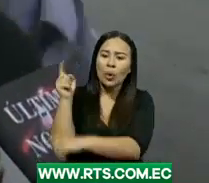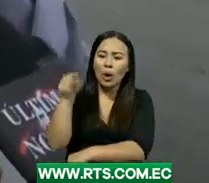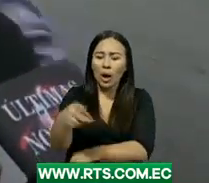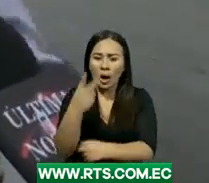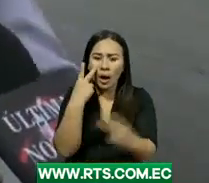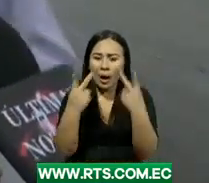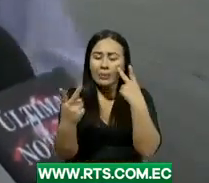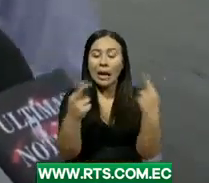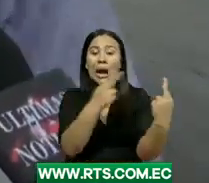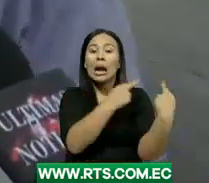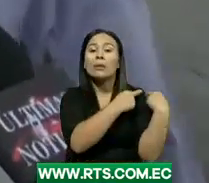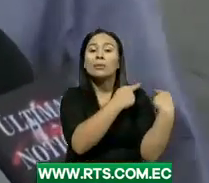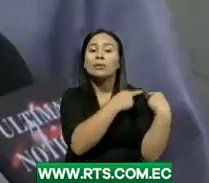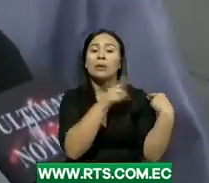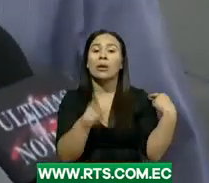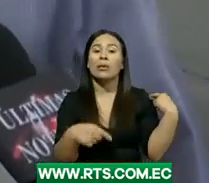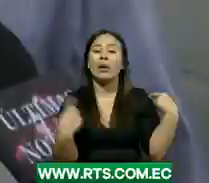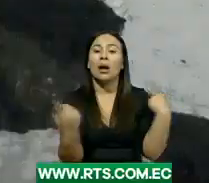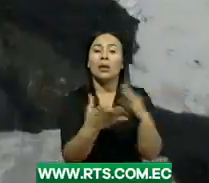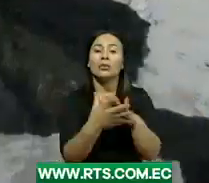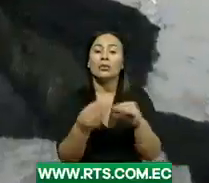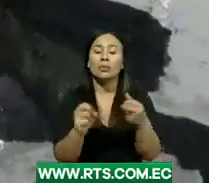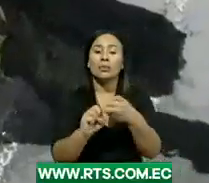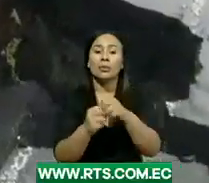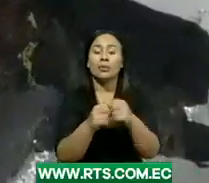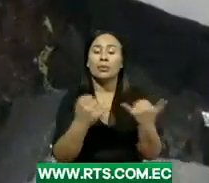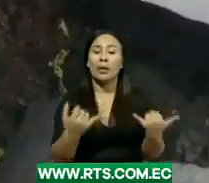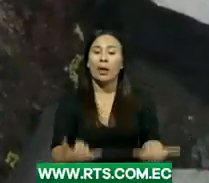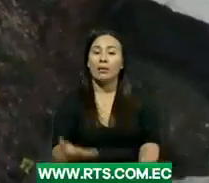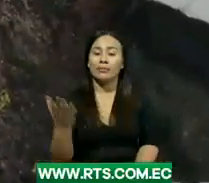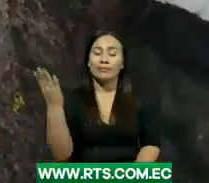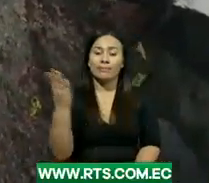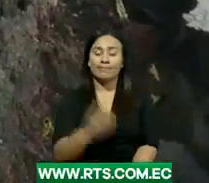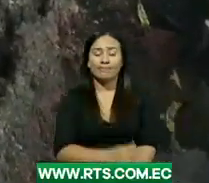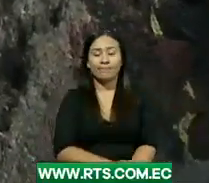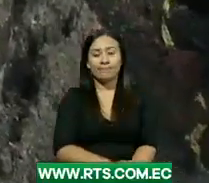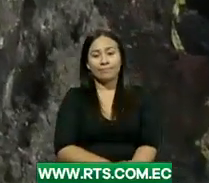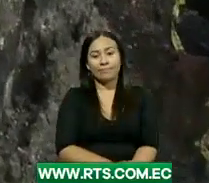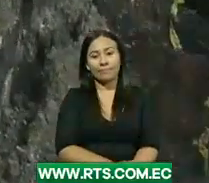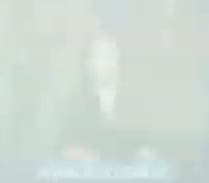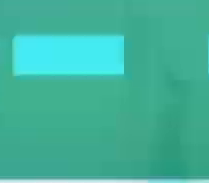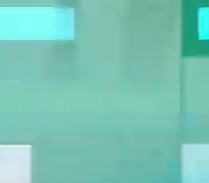la competencia de la solución de este problema. Informó Adriana Peralta.